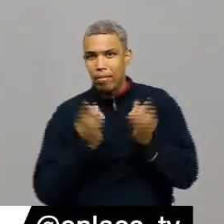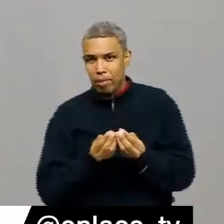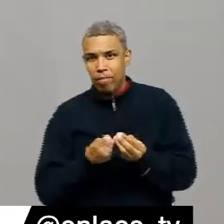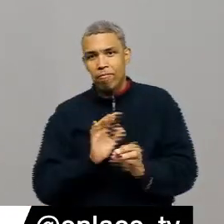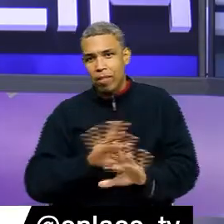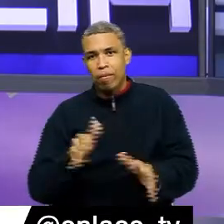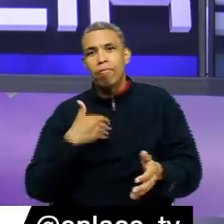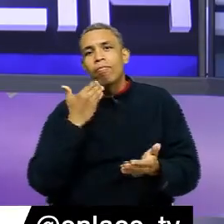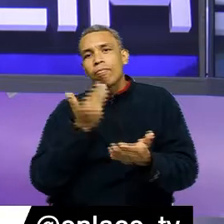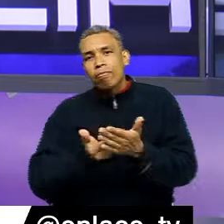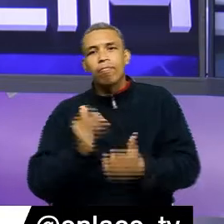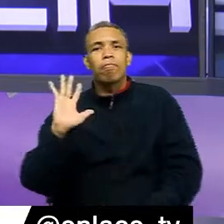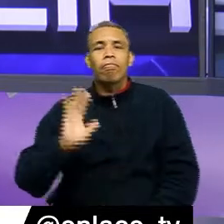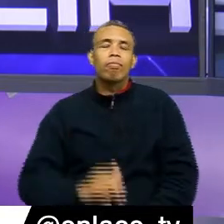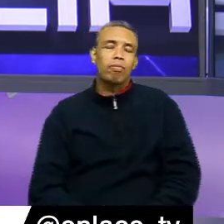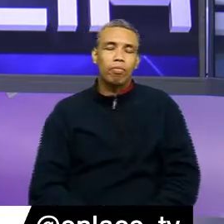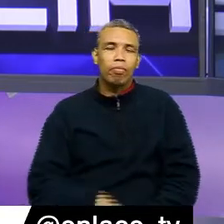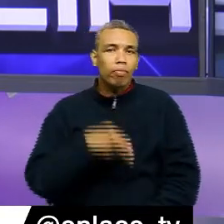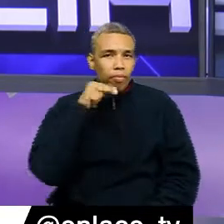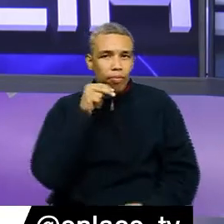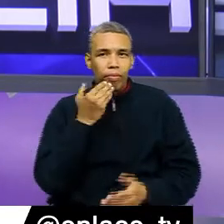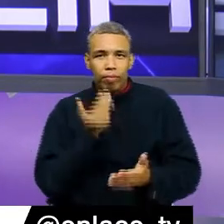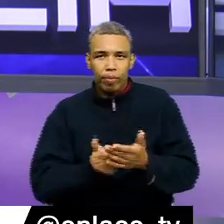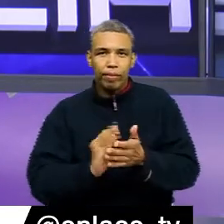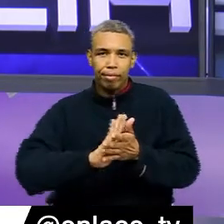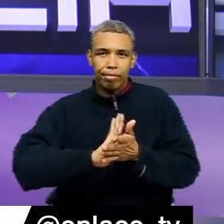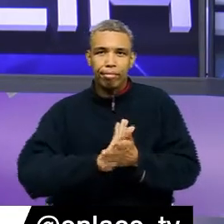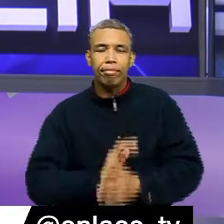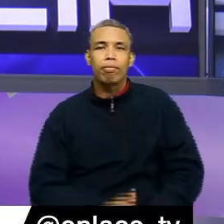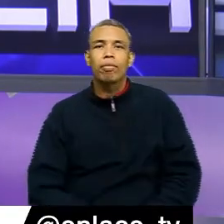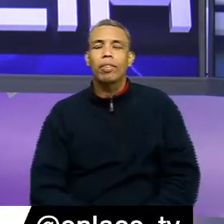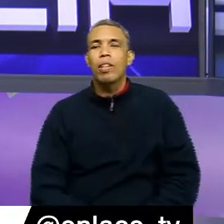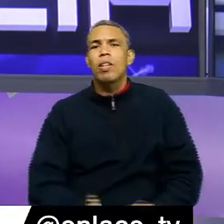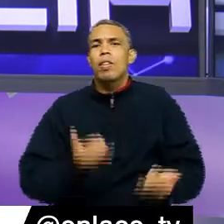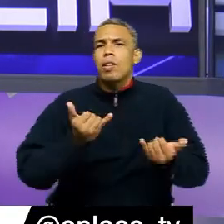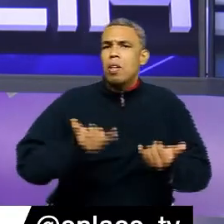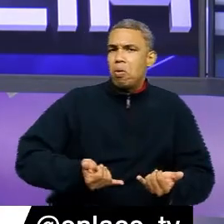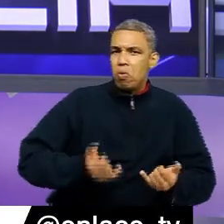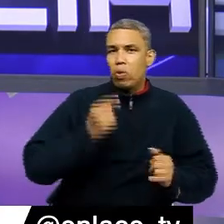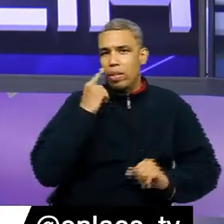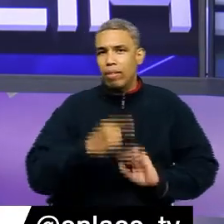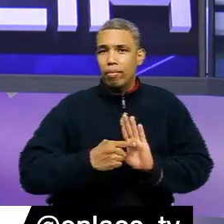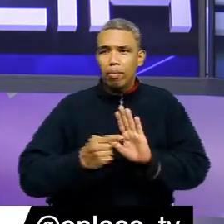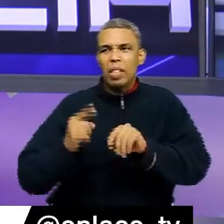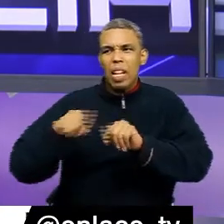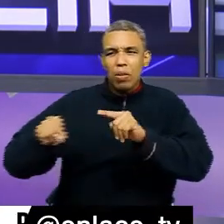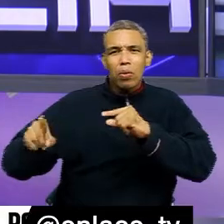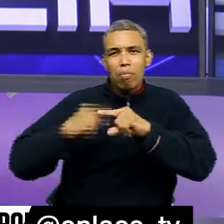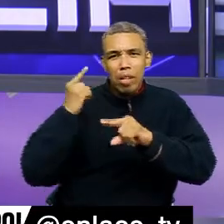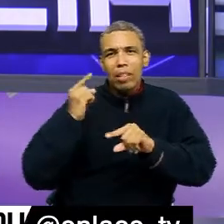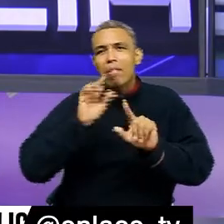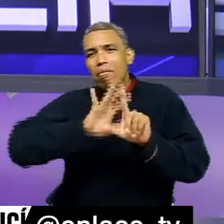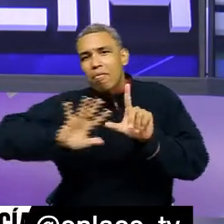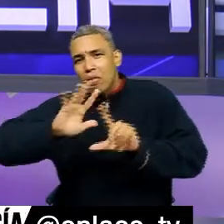tardes. Neila, gracias por la información y a continuación les presentamos nuestra sección de reporteros ciudadanos de Enlace